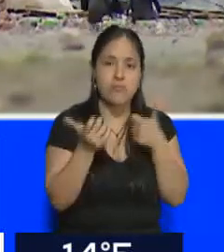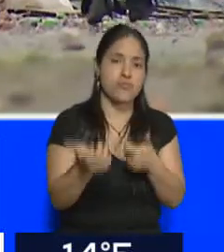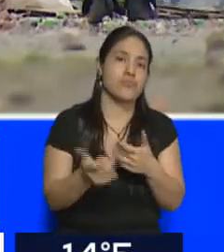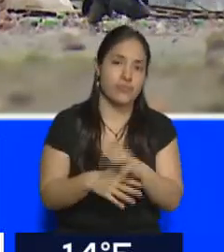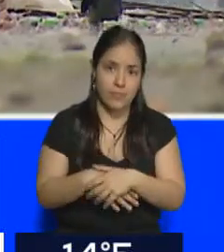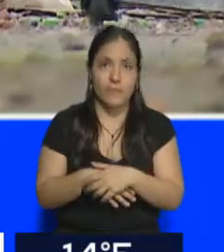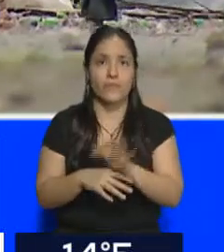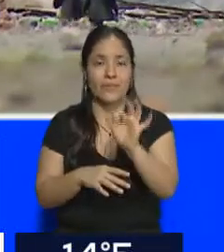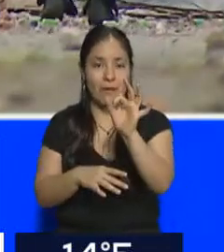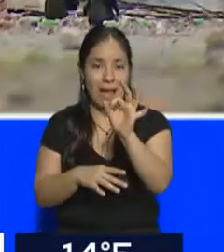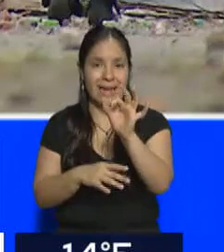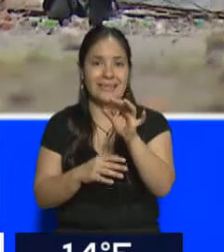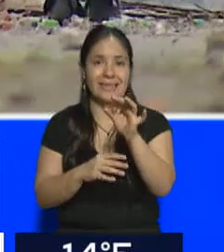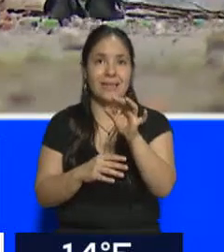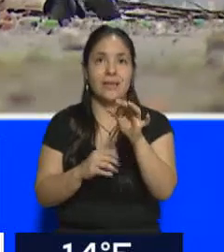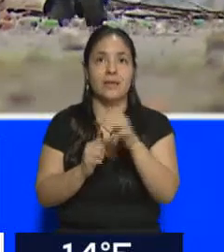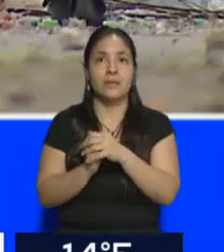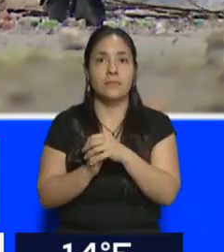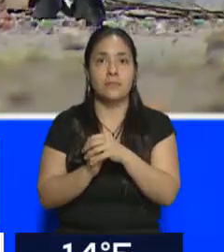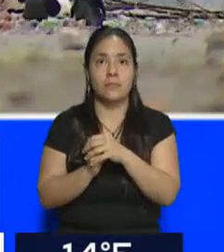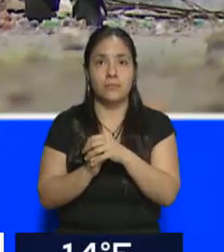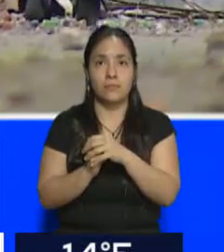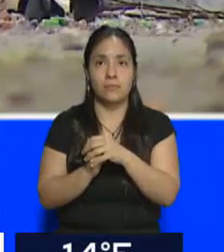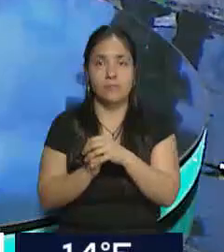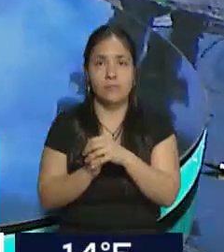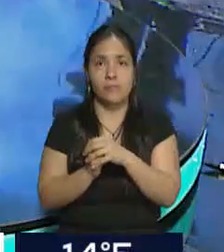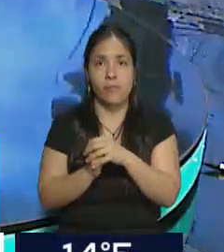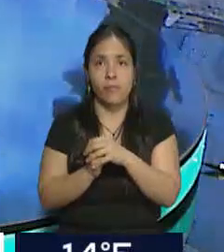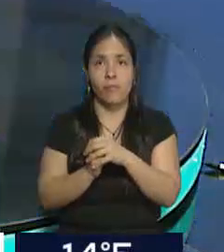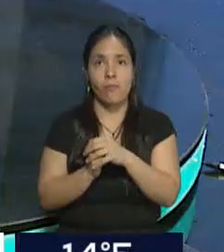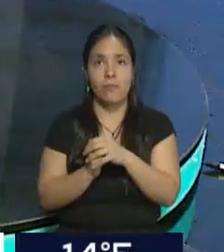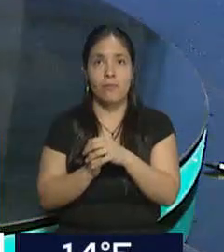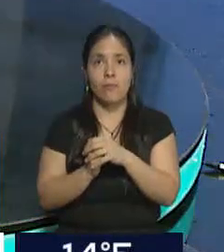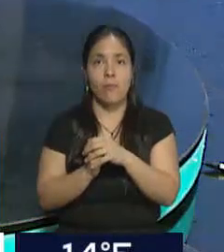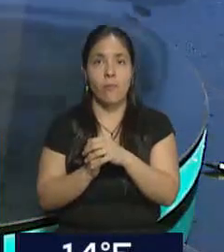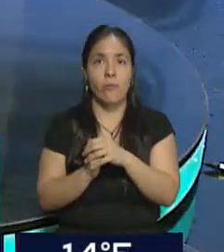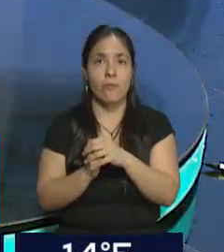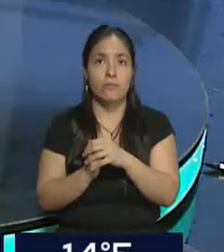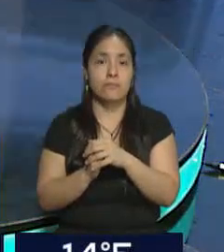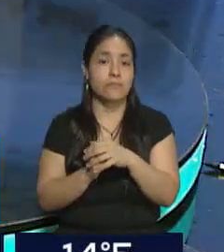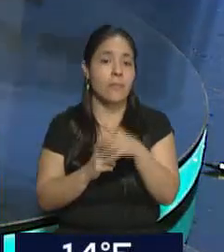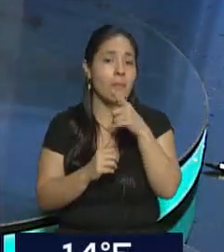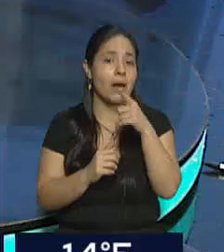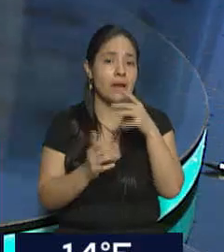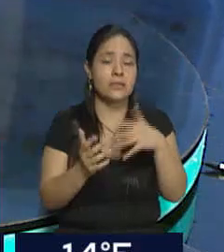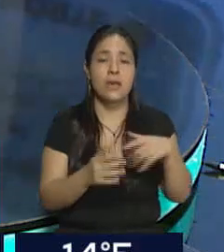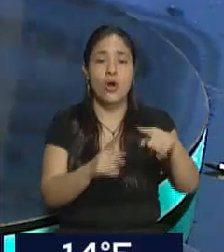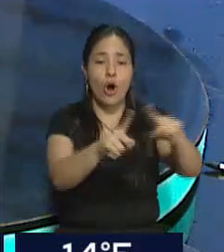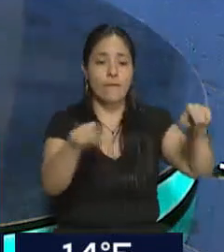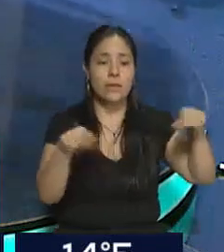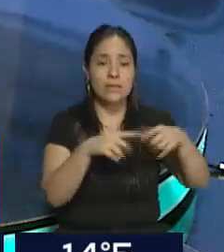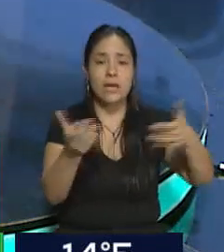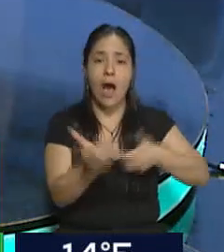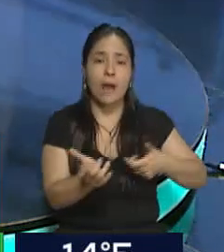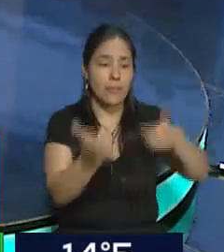perdigones que se van abriendo eh con el paso de los metros digamos estaba así a disponibilidad en esa oficina o en alguna